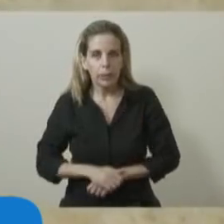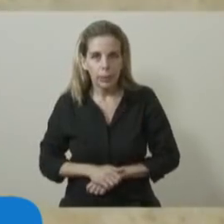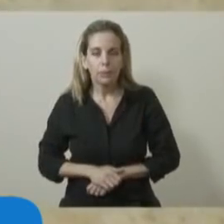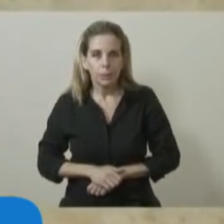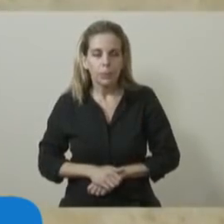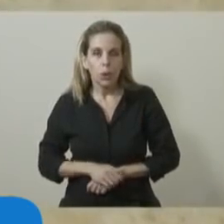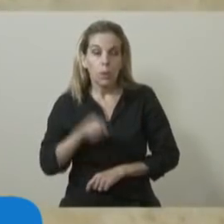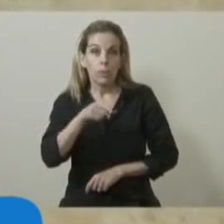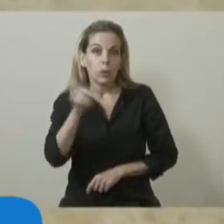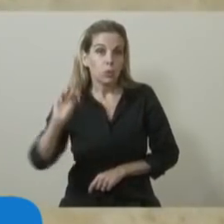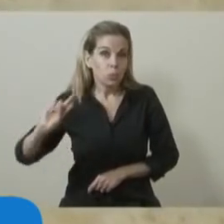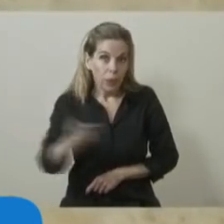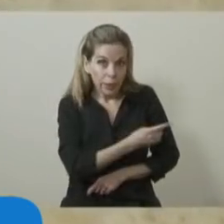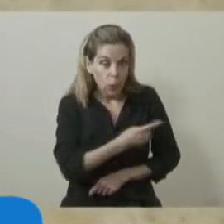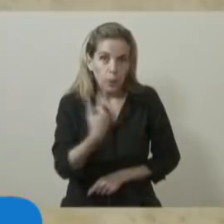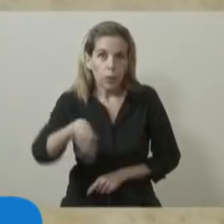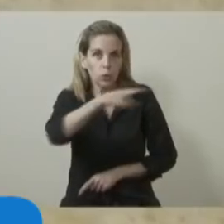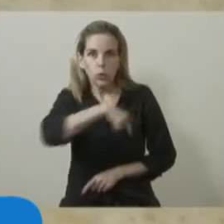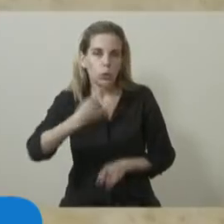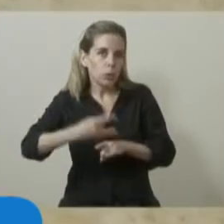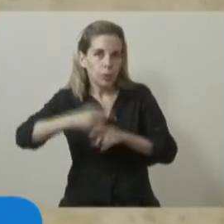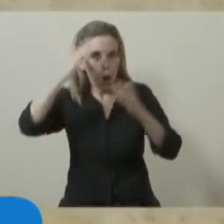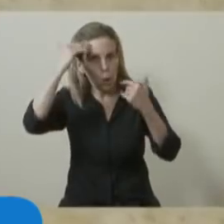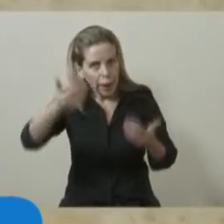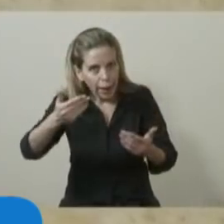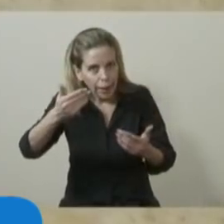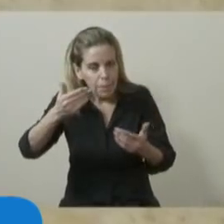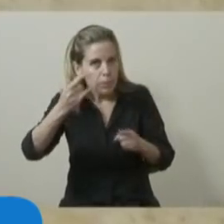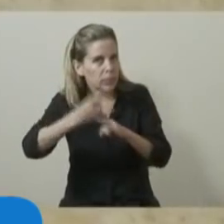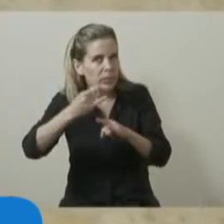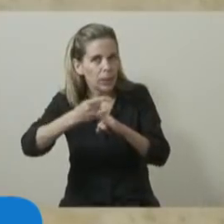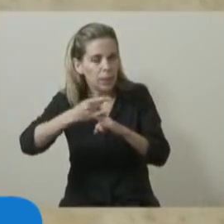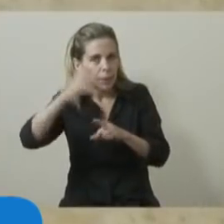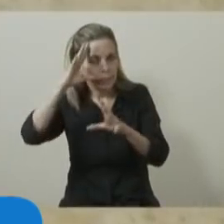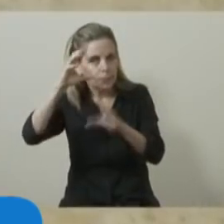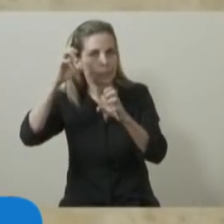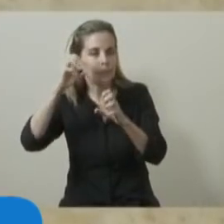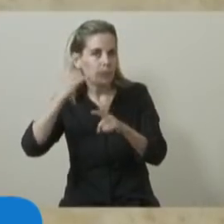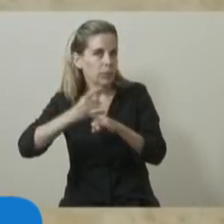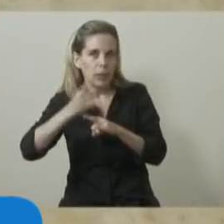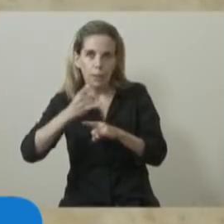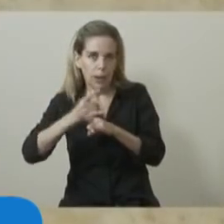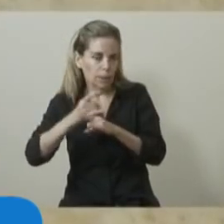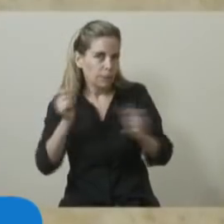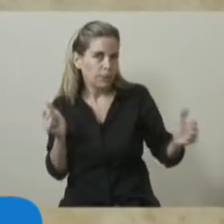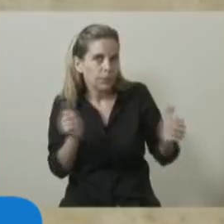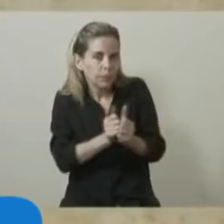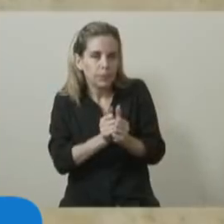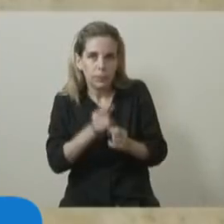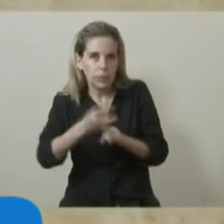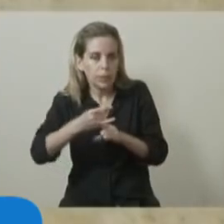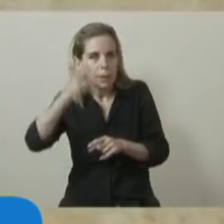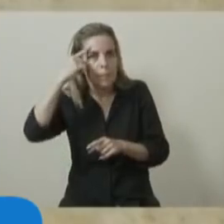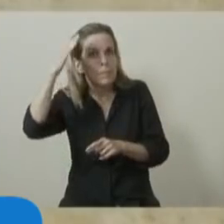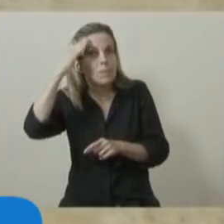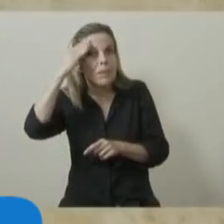nunca olvidados. Son dos testimonios del presente, de nuestro presente más cercano, de